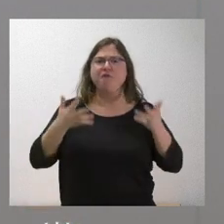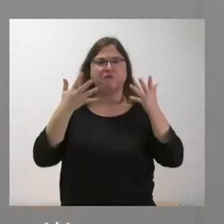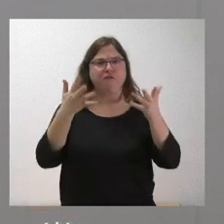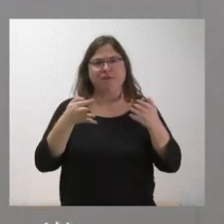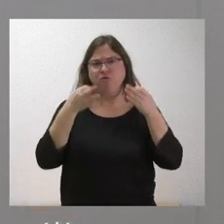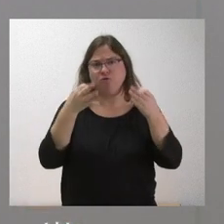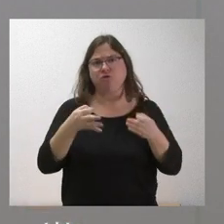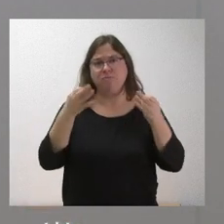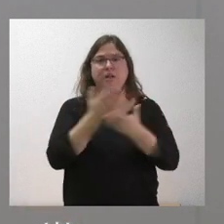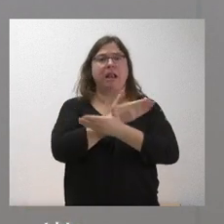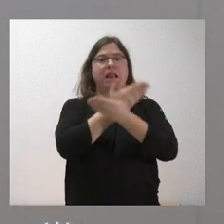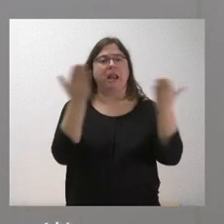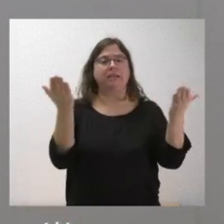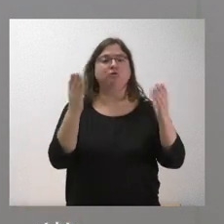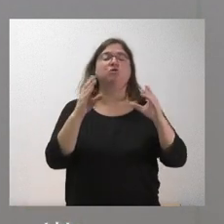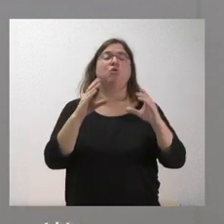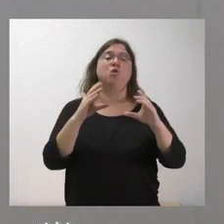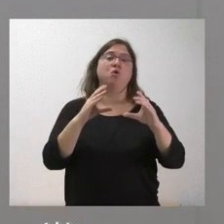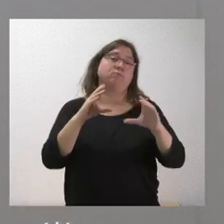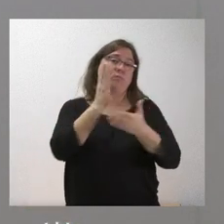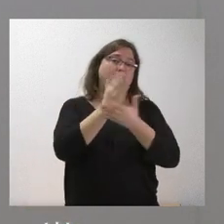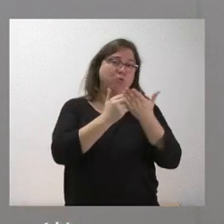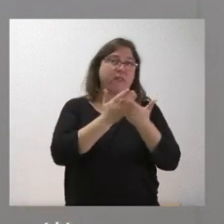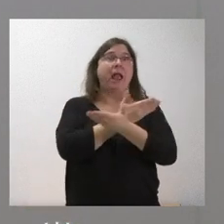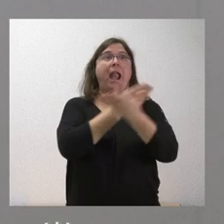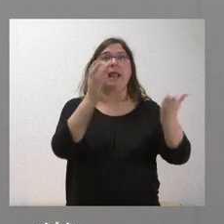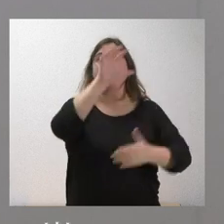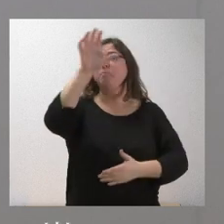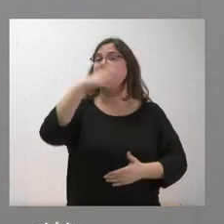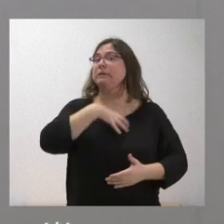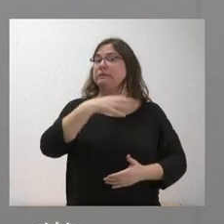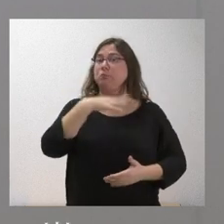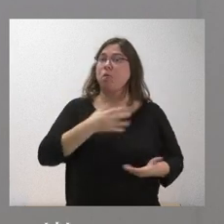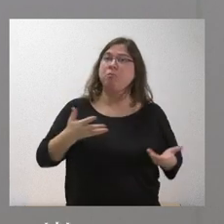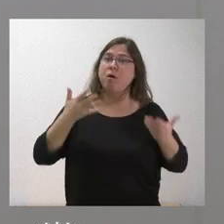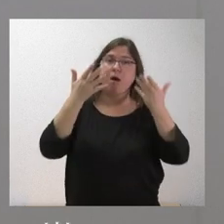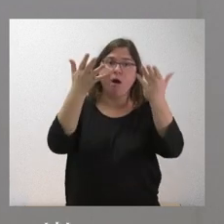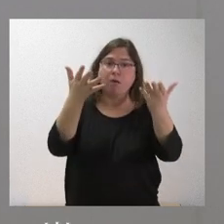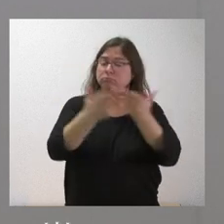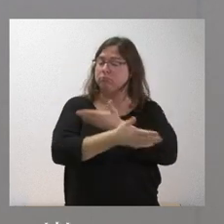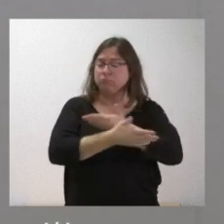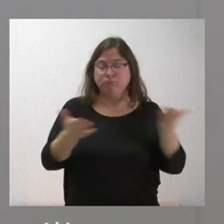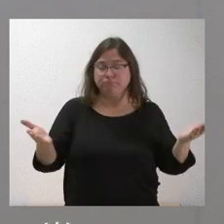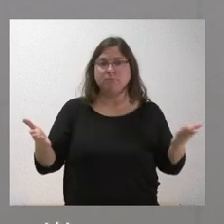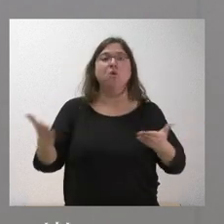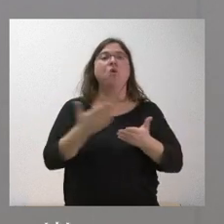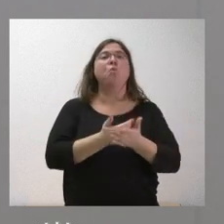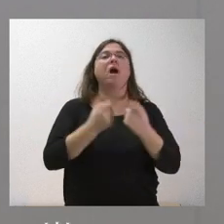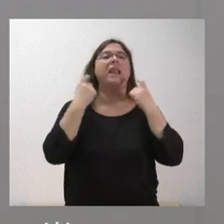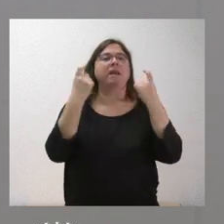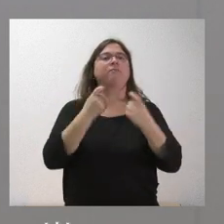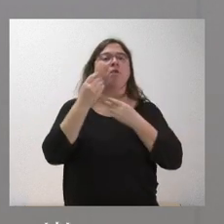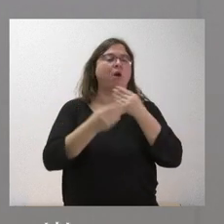al resto de comunidades autónomas y al resto de países en lo que podamos ayudar pues a poner de manifiesto Cuál es este esfuerzo